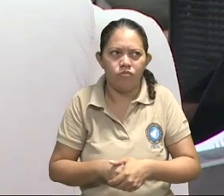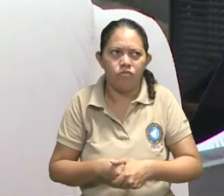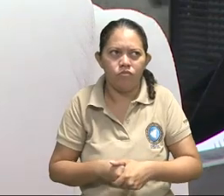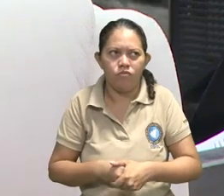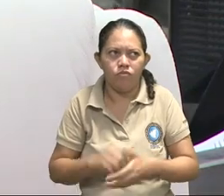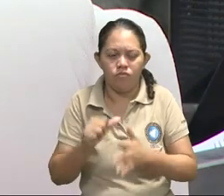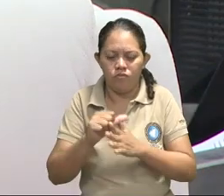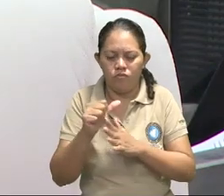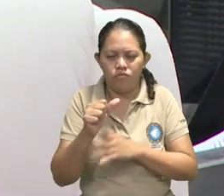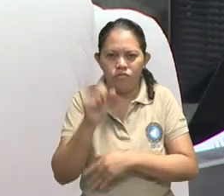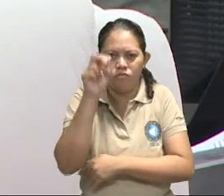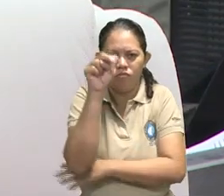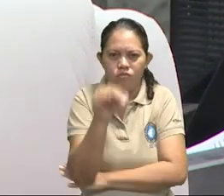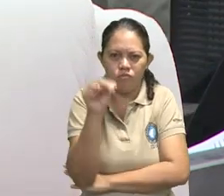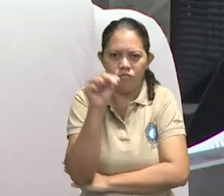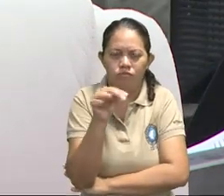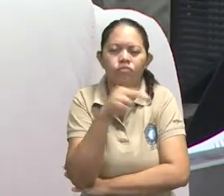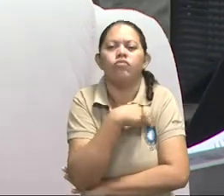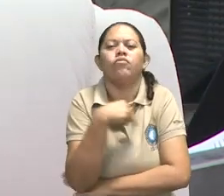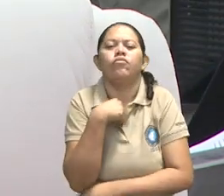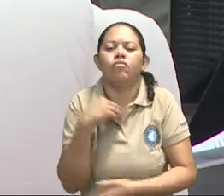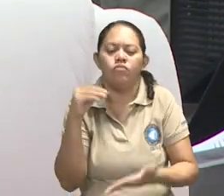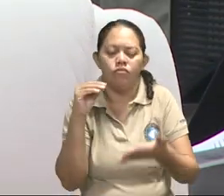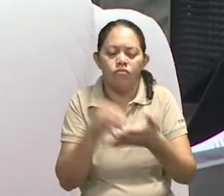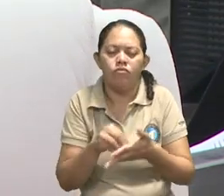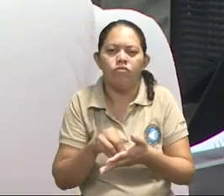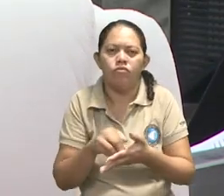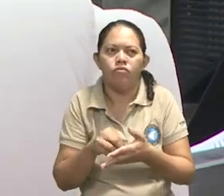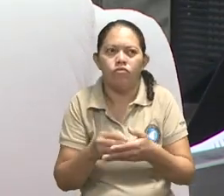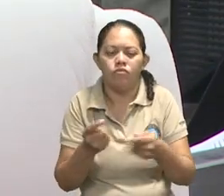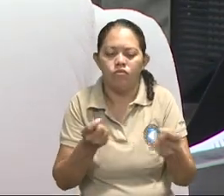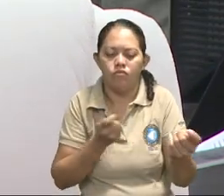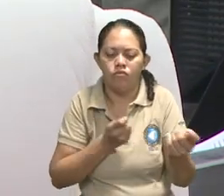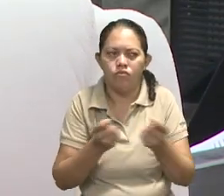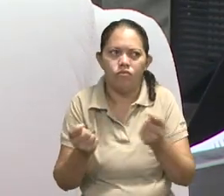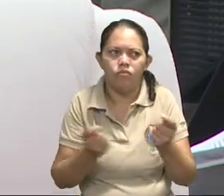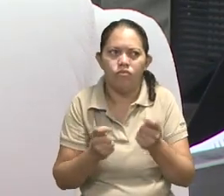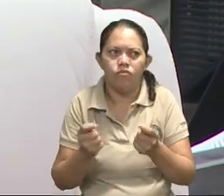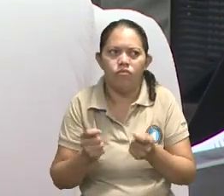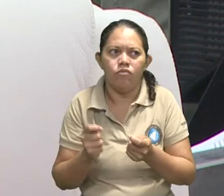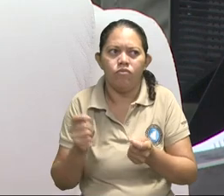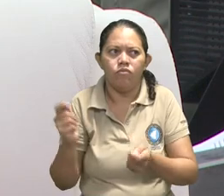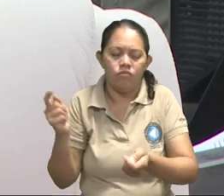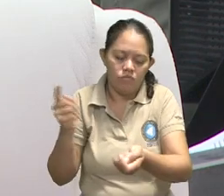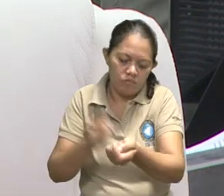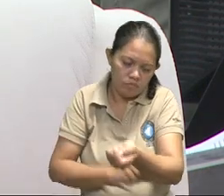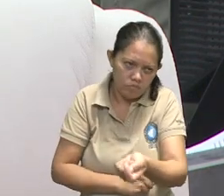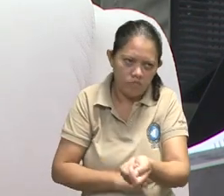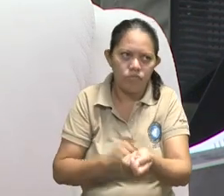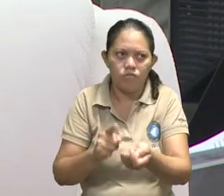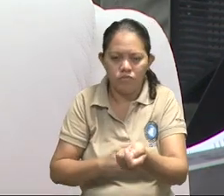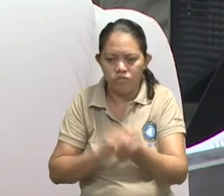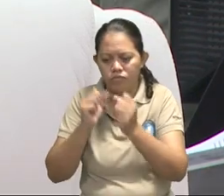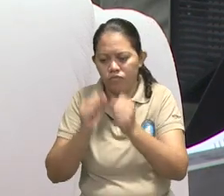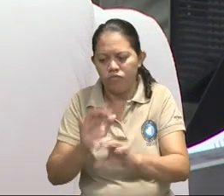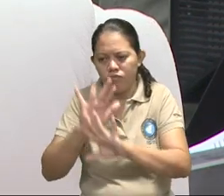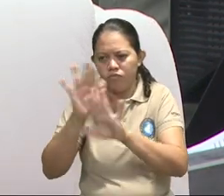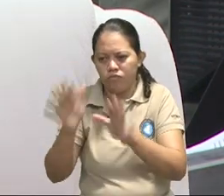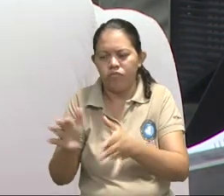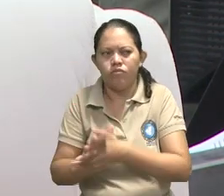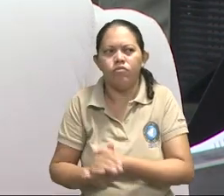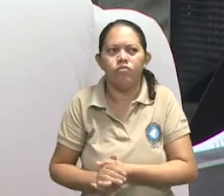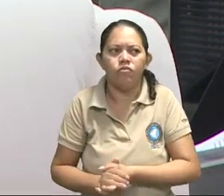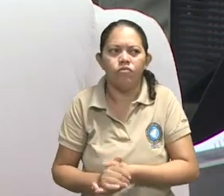literal N, dentro de las facultades de este ente regulador, hermanas y hermanos, se